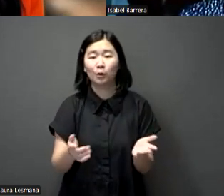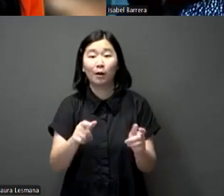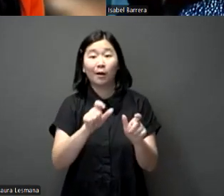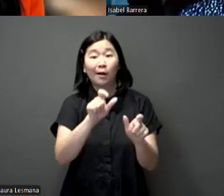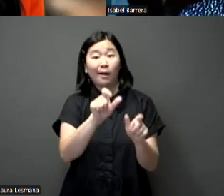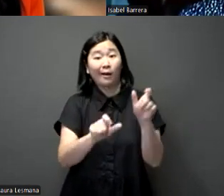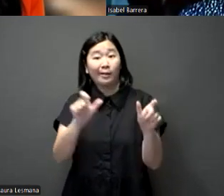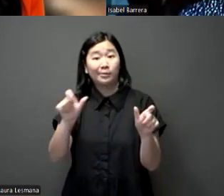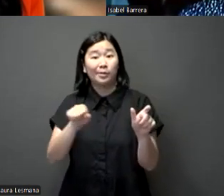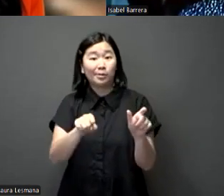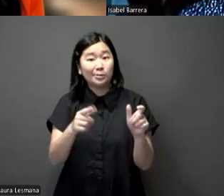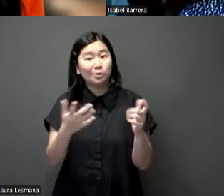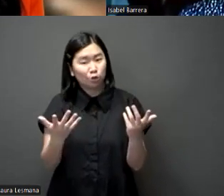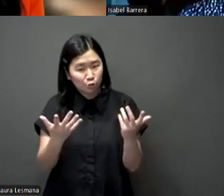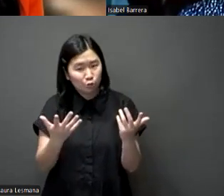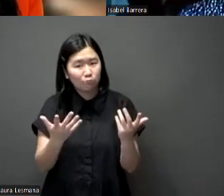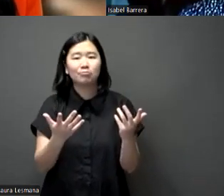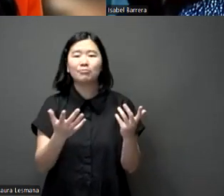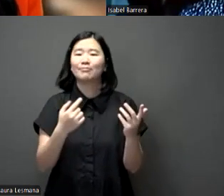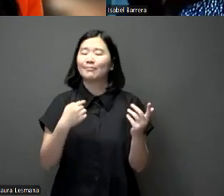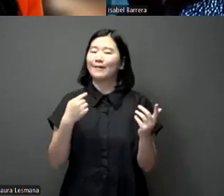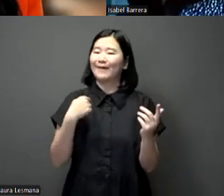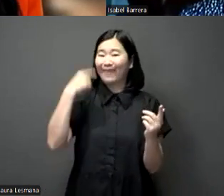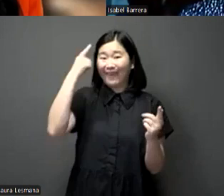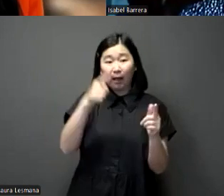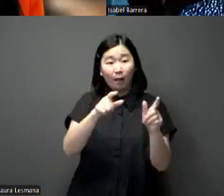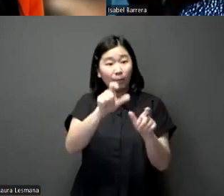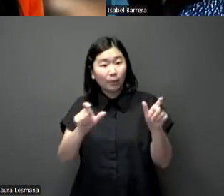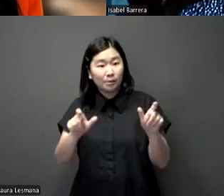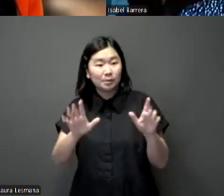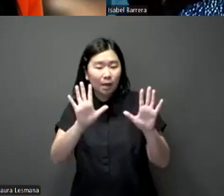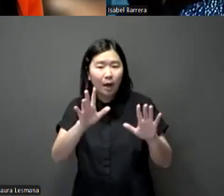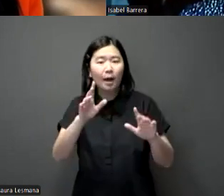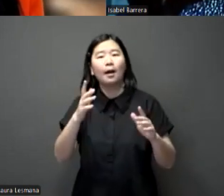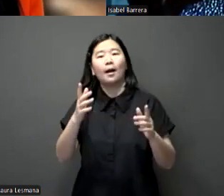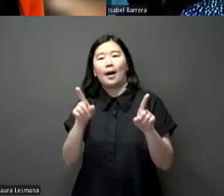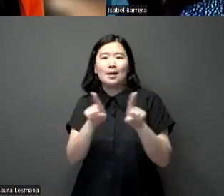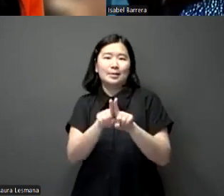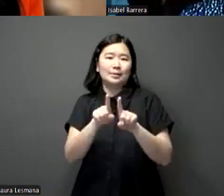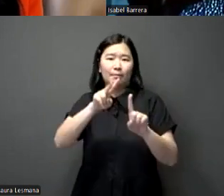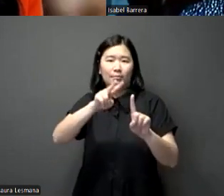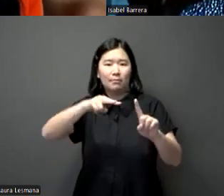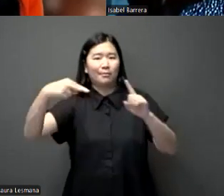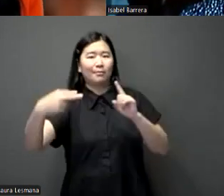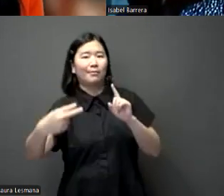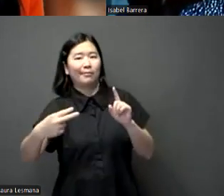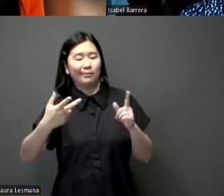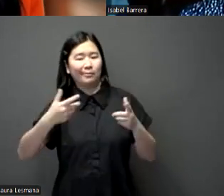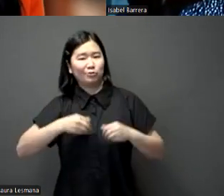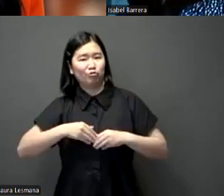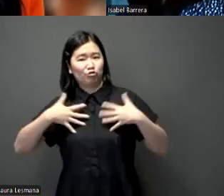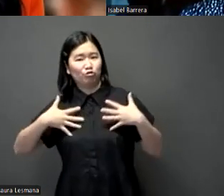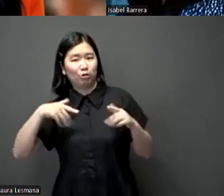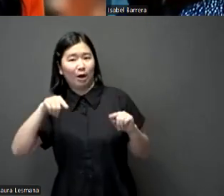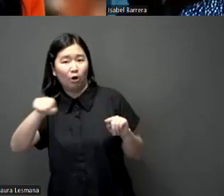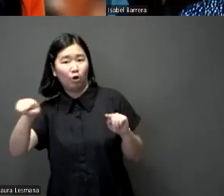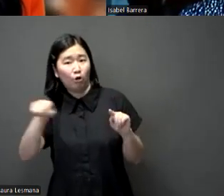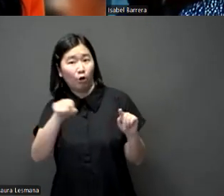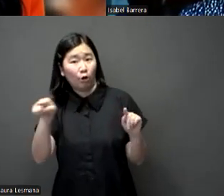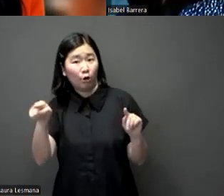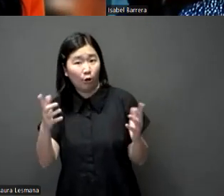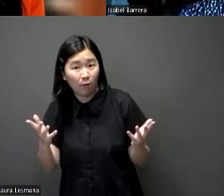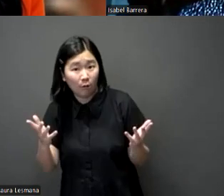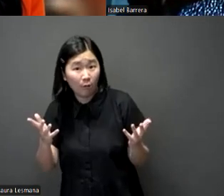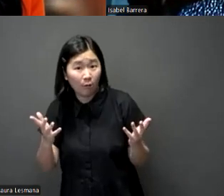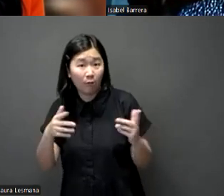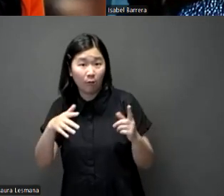una precisión de aquello, pero justamente a eso es que se enfoca el proceso de rediseño que acabamos de presentar. Nuestra meta final